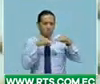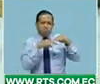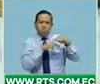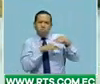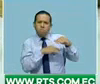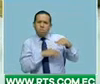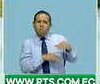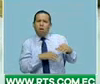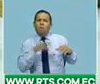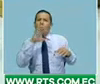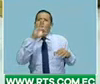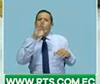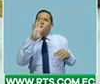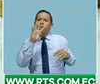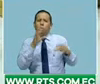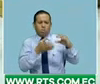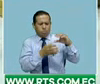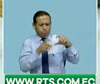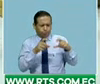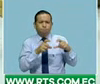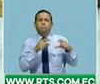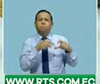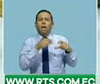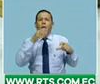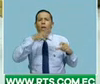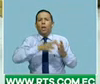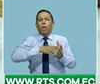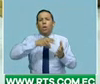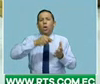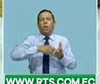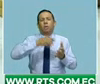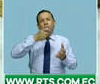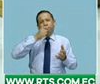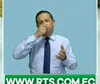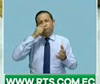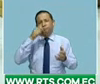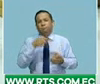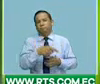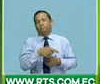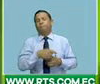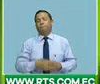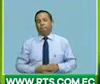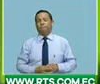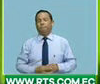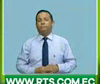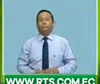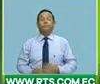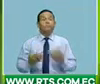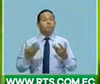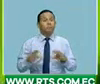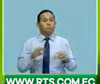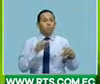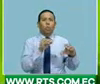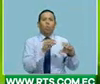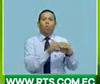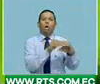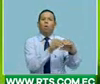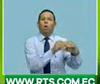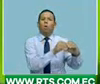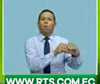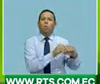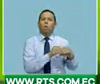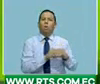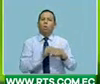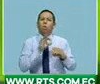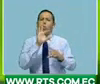94 paquetes que posteriormente determinaron se trataba de marihuana. Se encontraron encaletados al interior de este bus